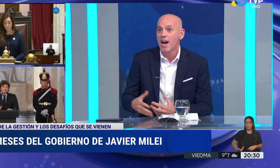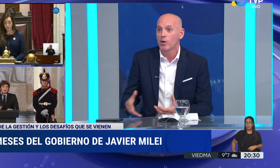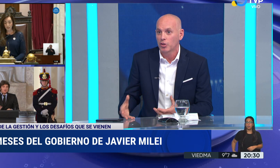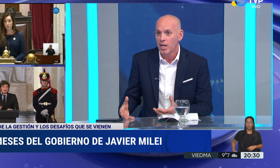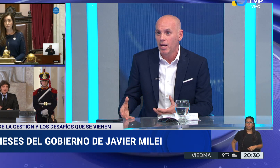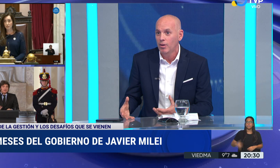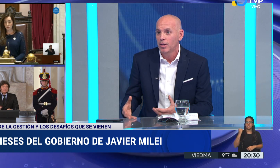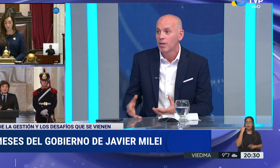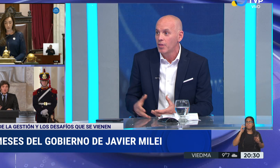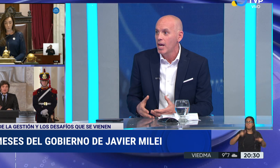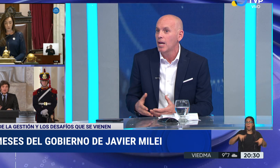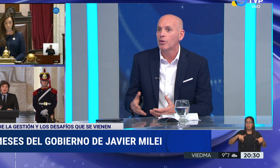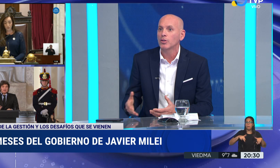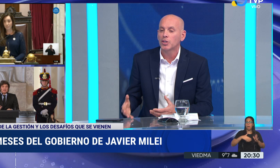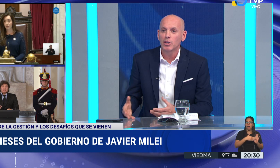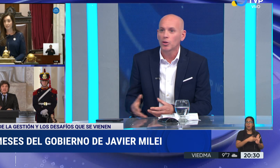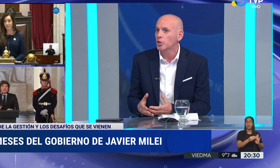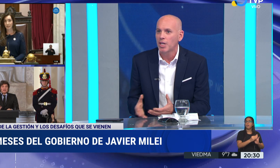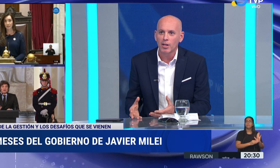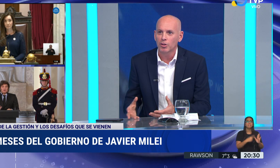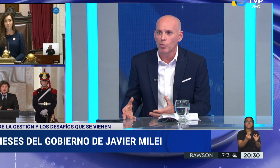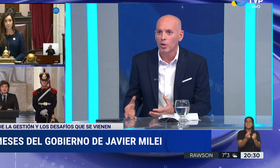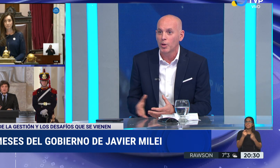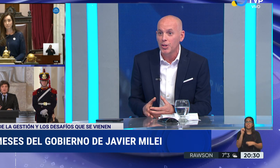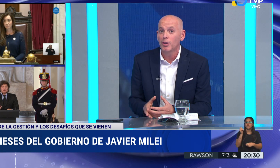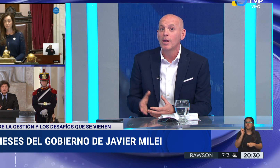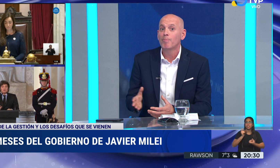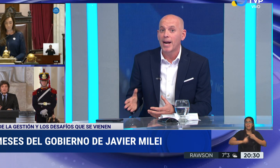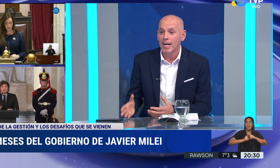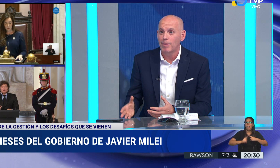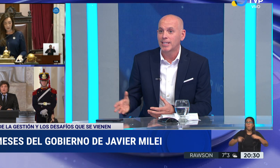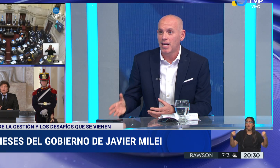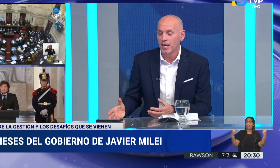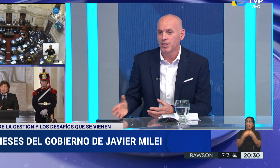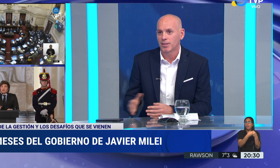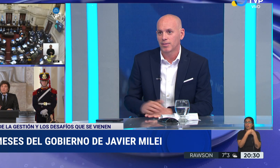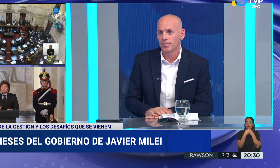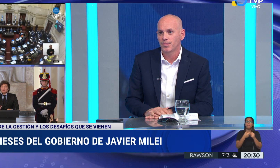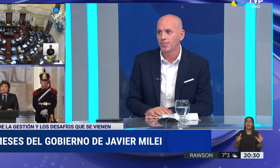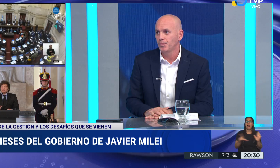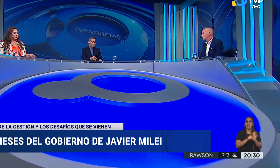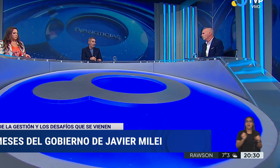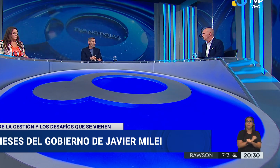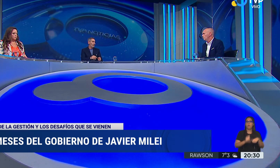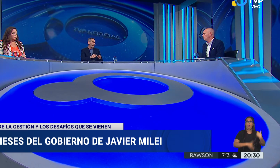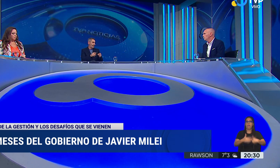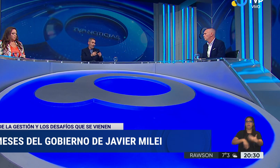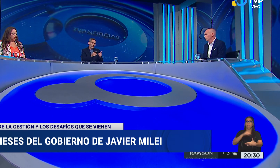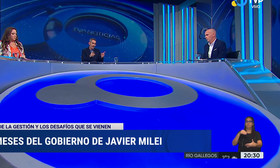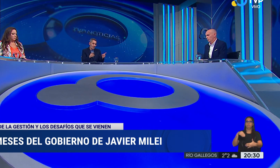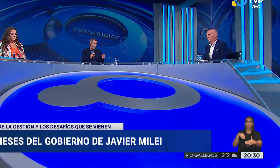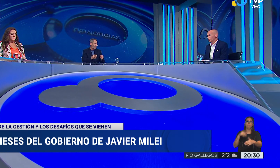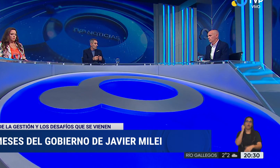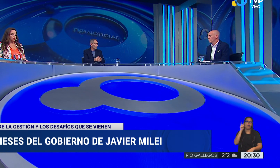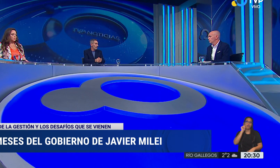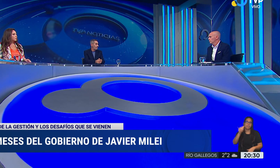tiene diagnosticado, del consenso o ciertos acuerdos políticos para que pasen las leyes. Bien, Gabriel, bueno, a